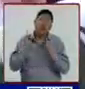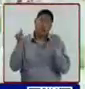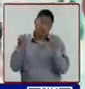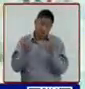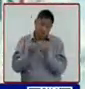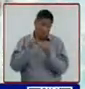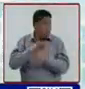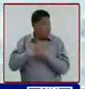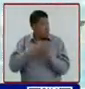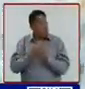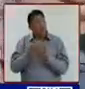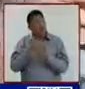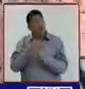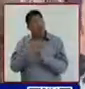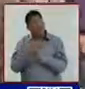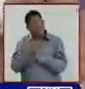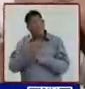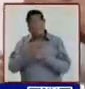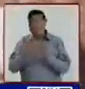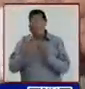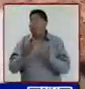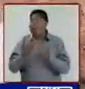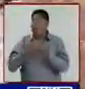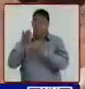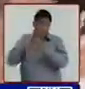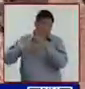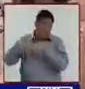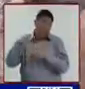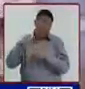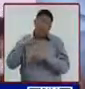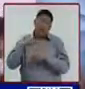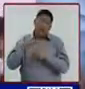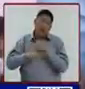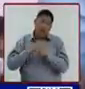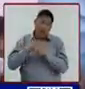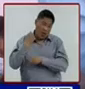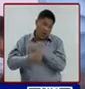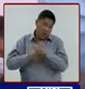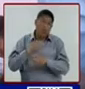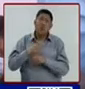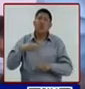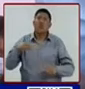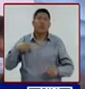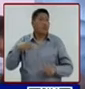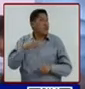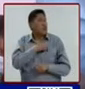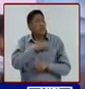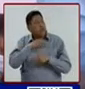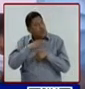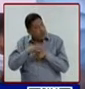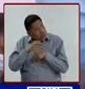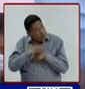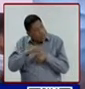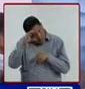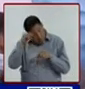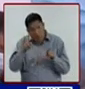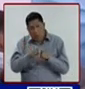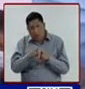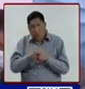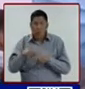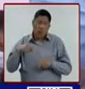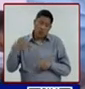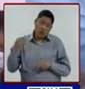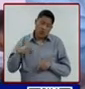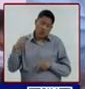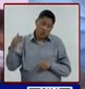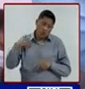o de todos modos intervenir como en las pasadas gestiones lo ha hecho. Nosotros estamos convocando a nuestros hermanos socios que se van a ir sumando ya